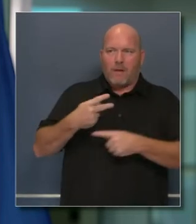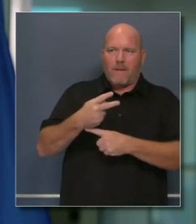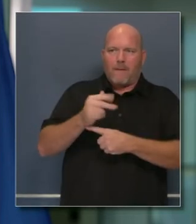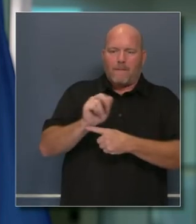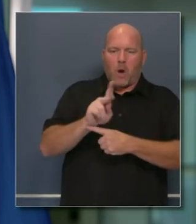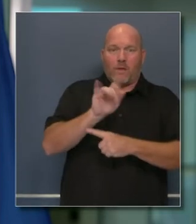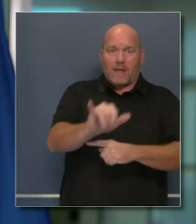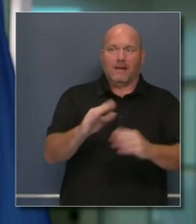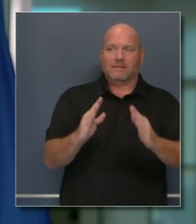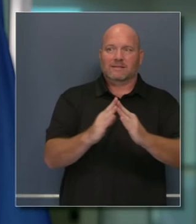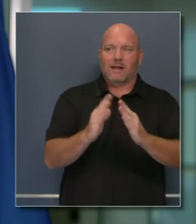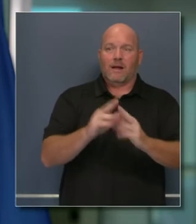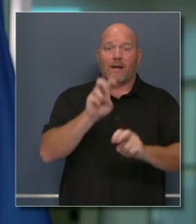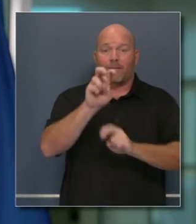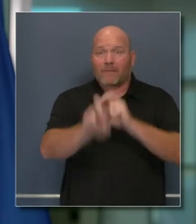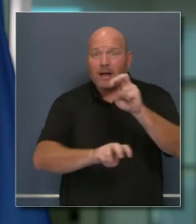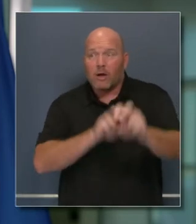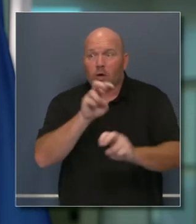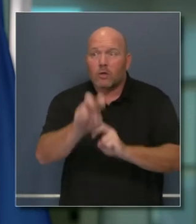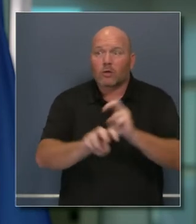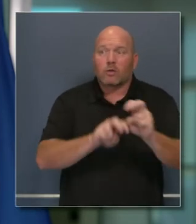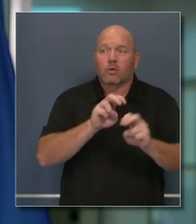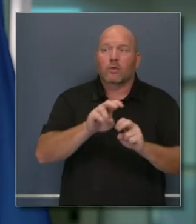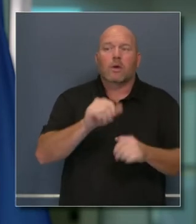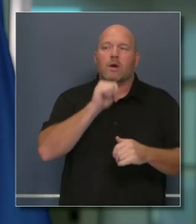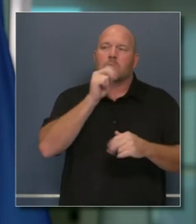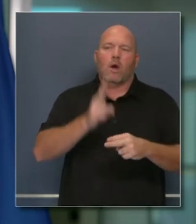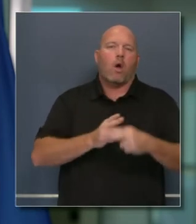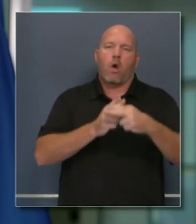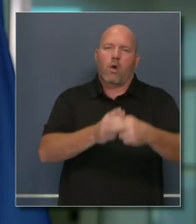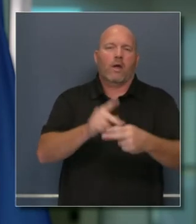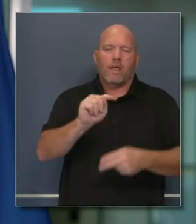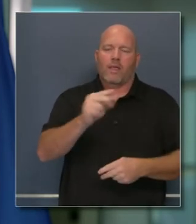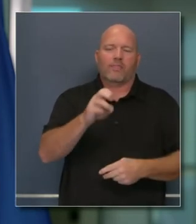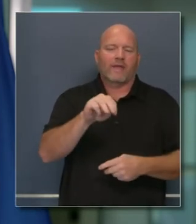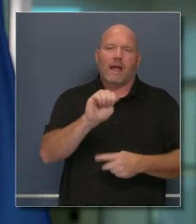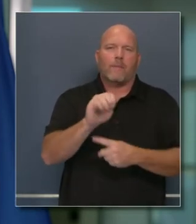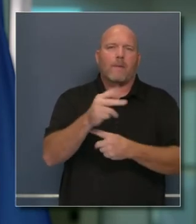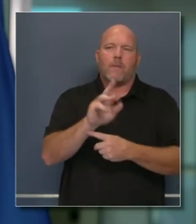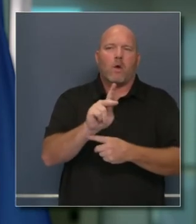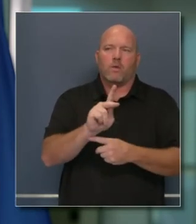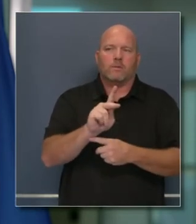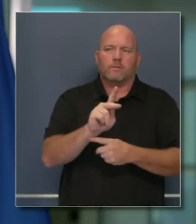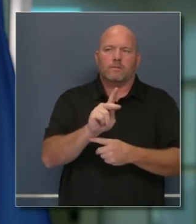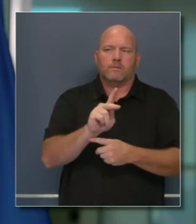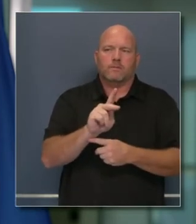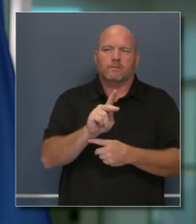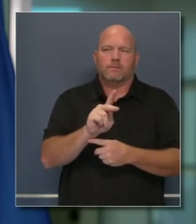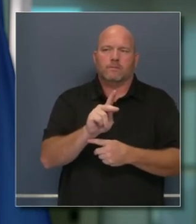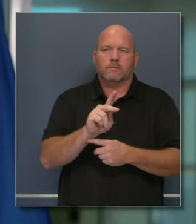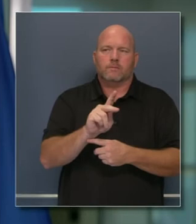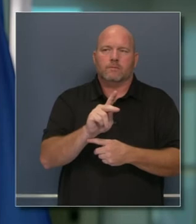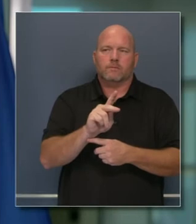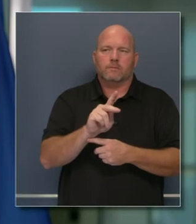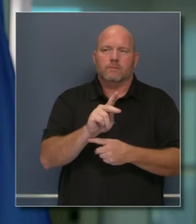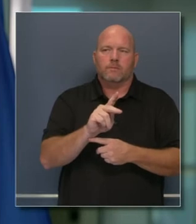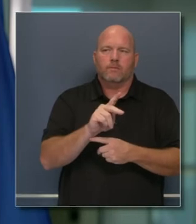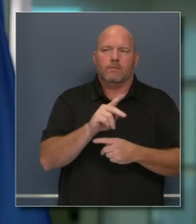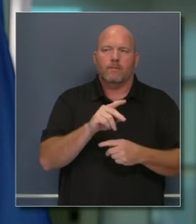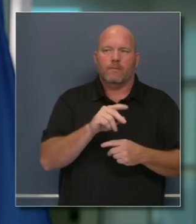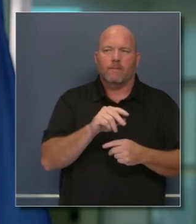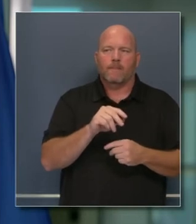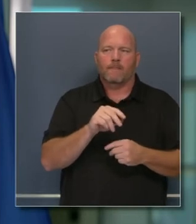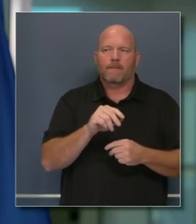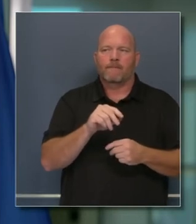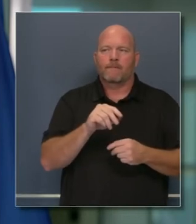parque en alguna ciudad, una Rueda de la Fortuna, que ese no es un parque temático, por decir, como muchos